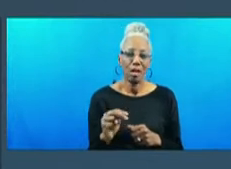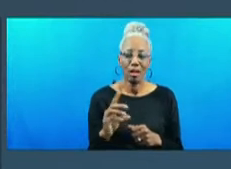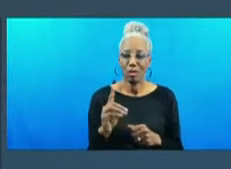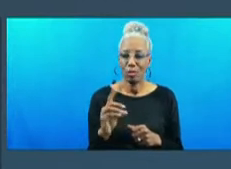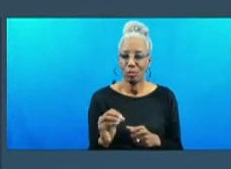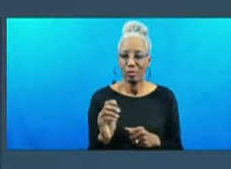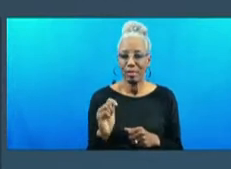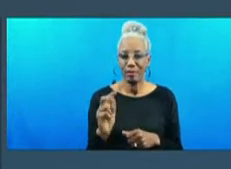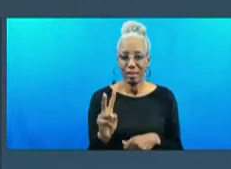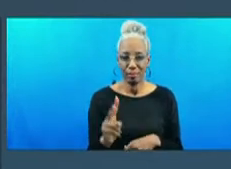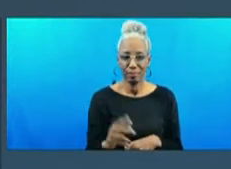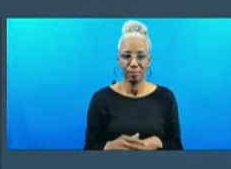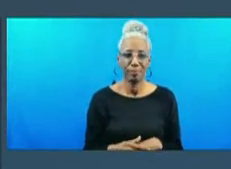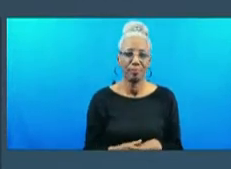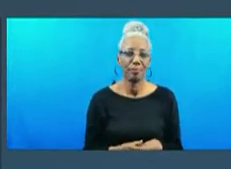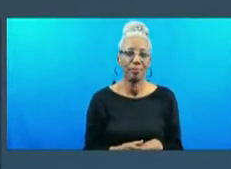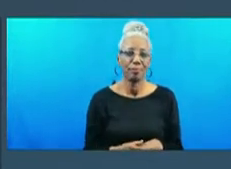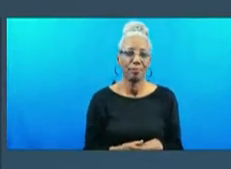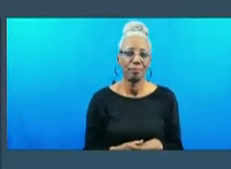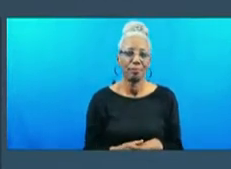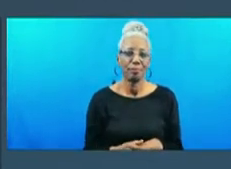también, bueno,